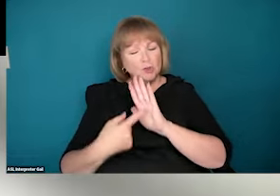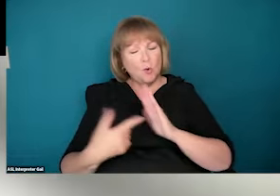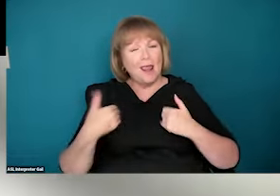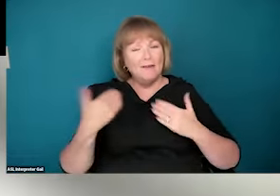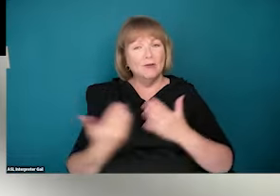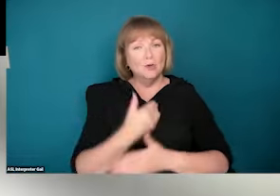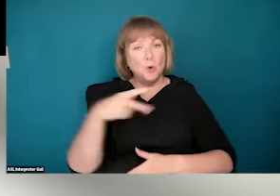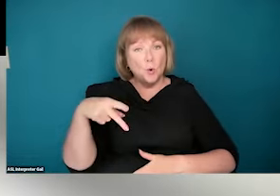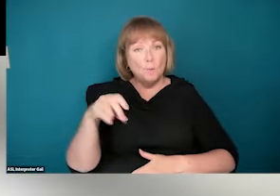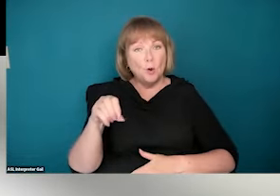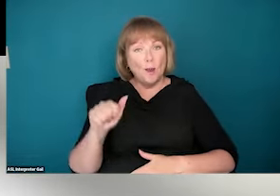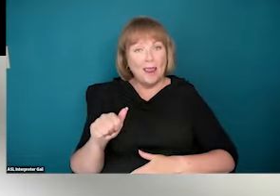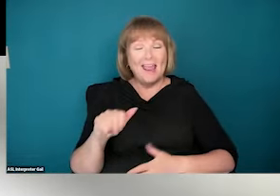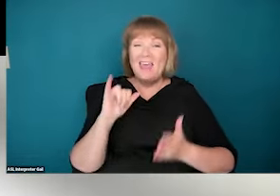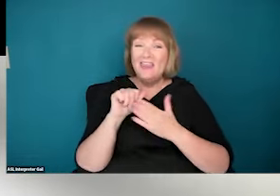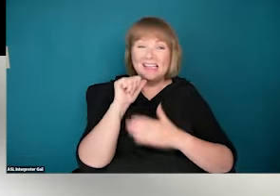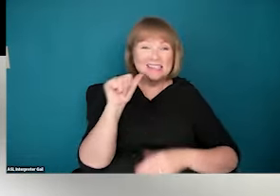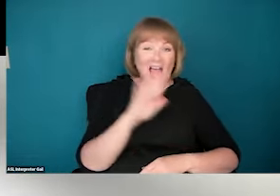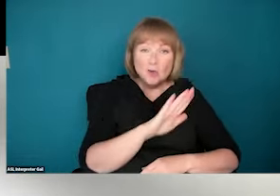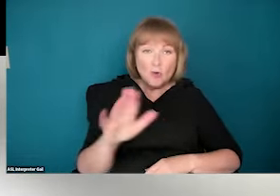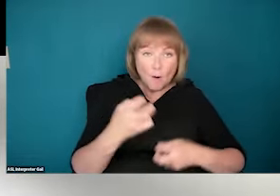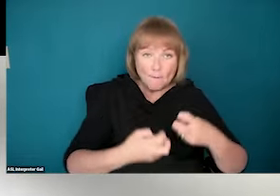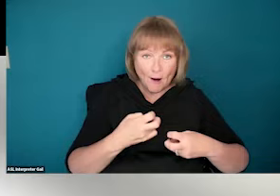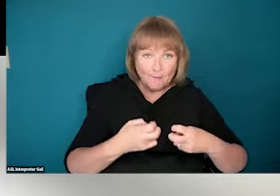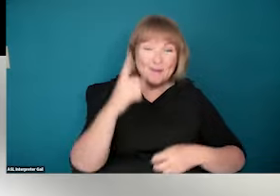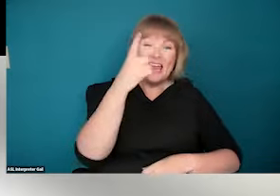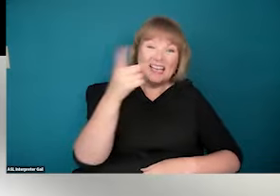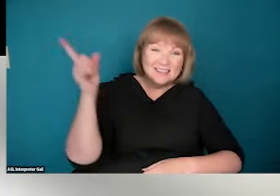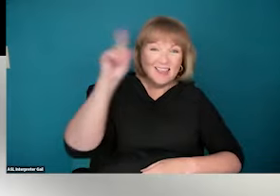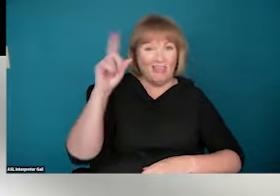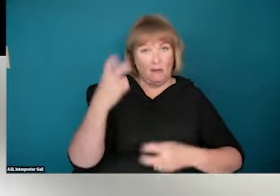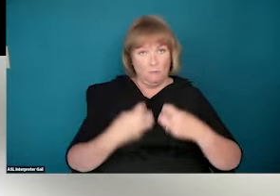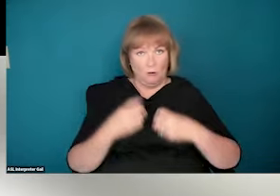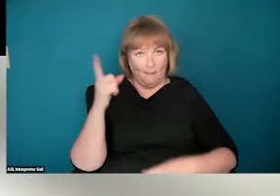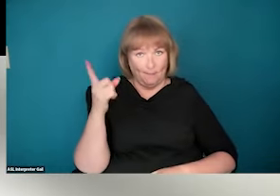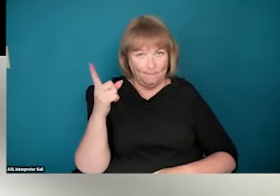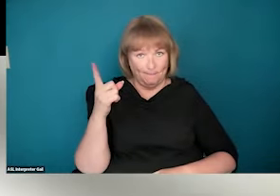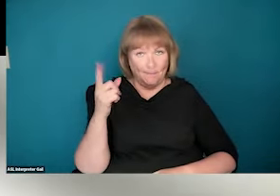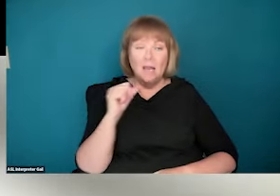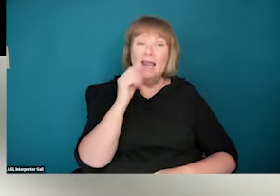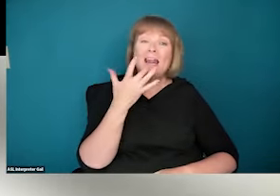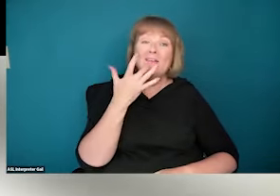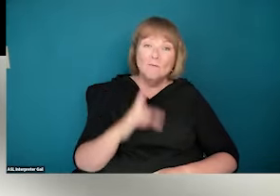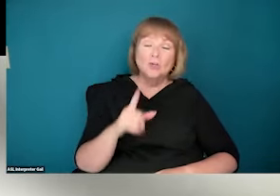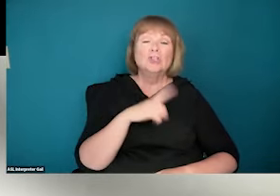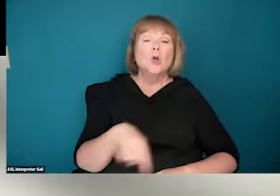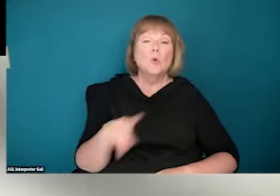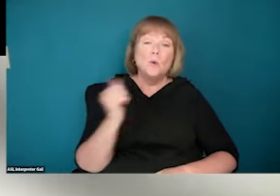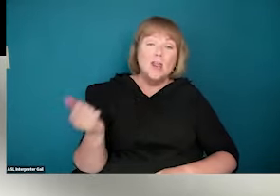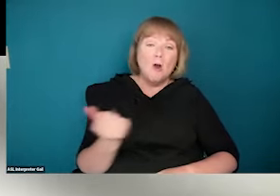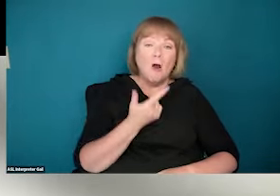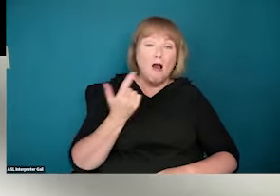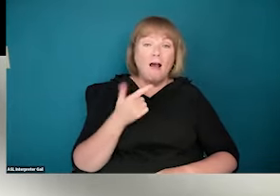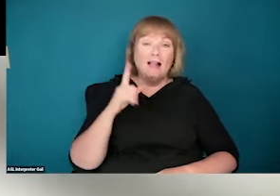para reflejar, quitar el viejo y no va y poner el nuevo. Esto no es un problema suyo, esto es un problema de